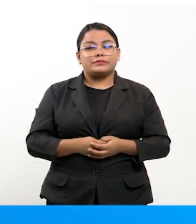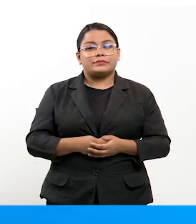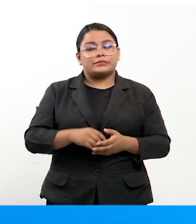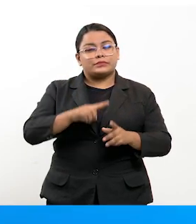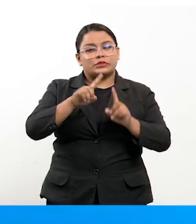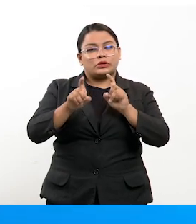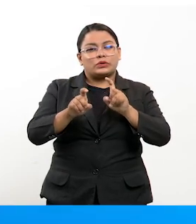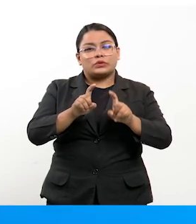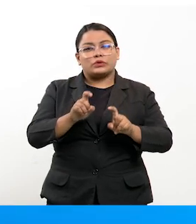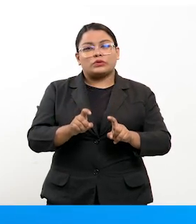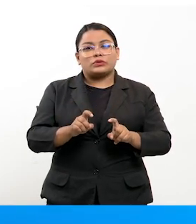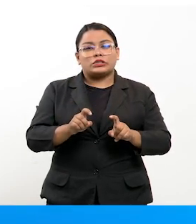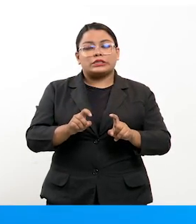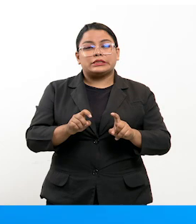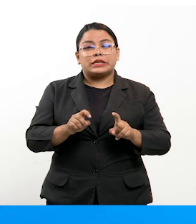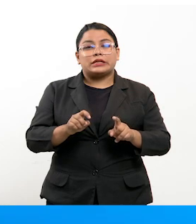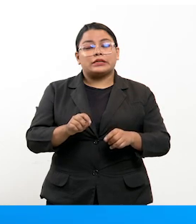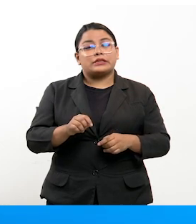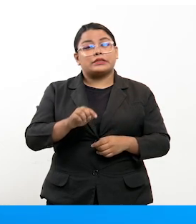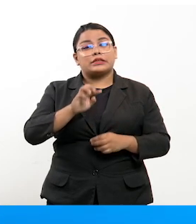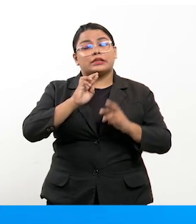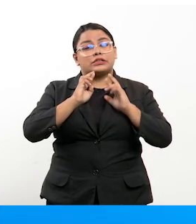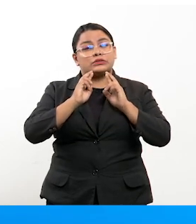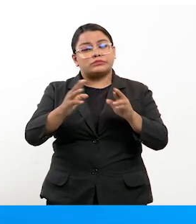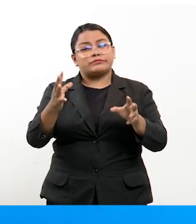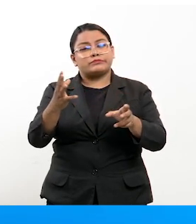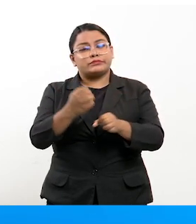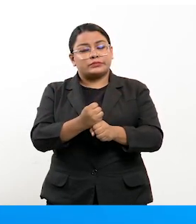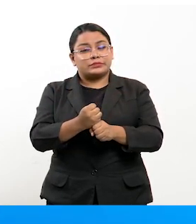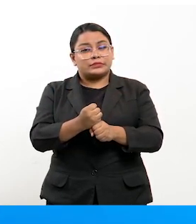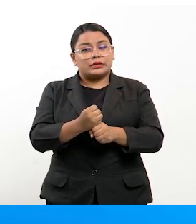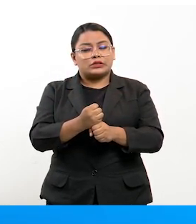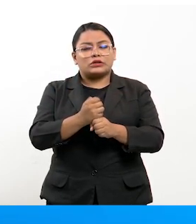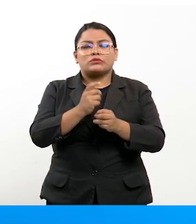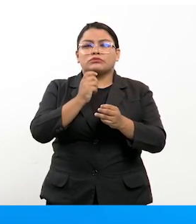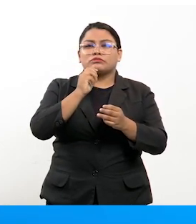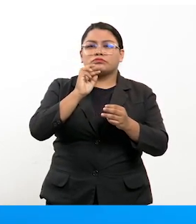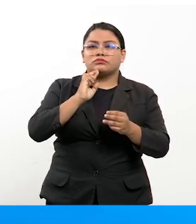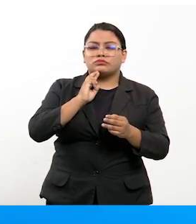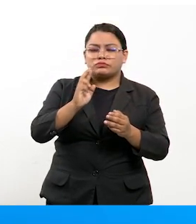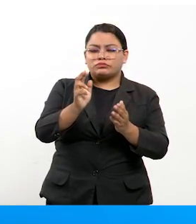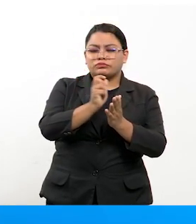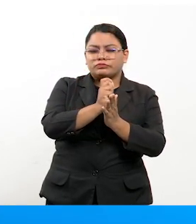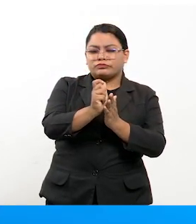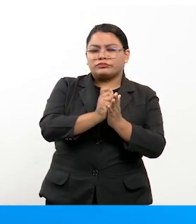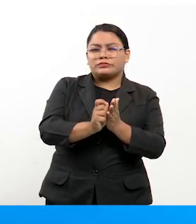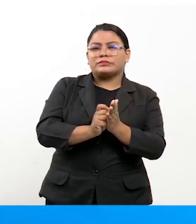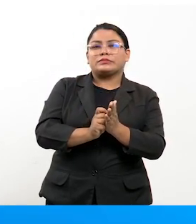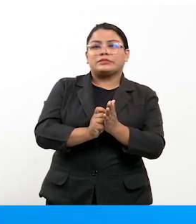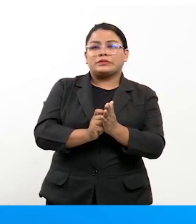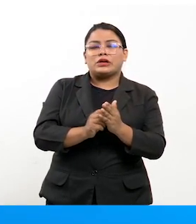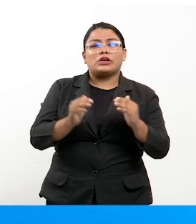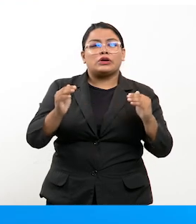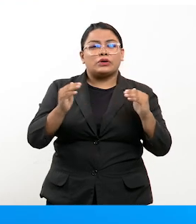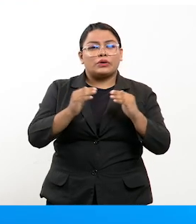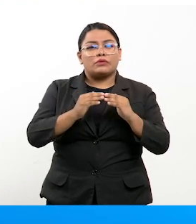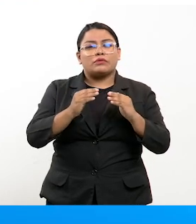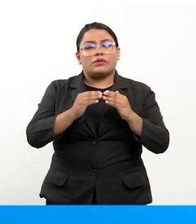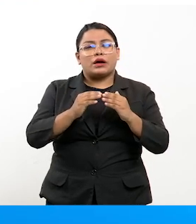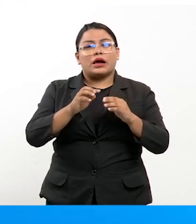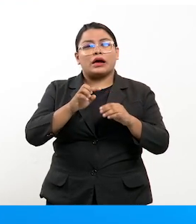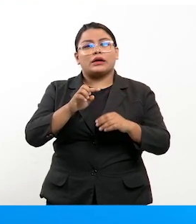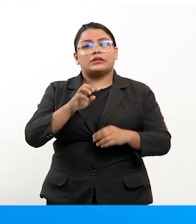Ítem de respuesta breve. Se escriben las respuestas que se solicitan. Este también es un ítem